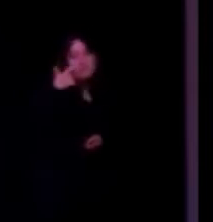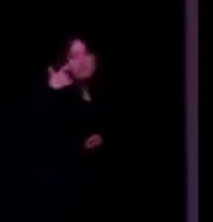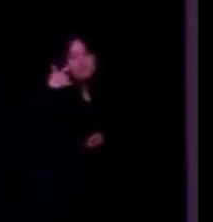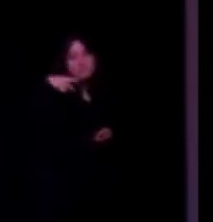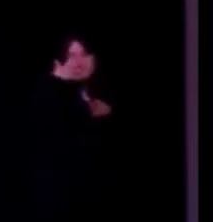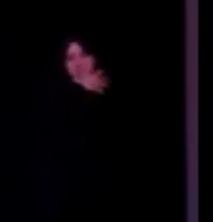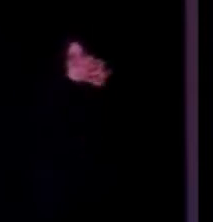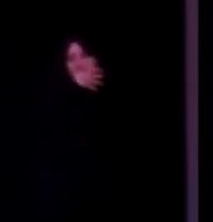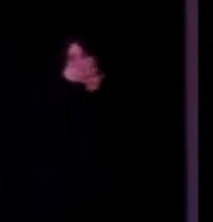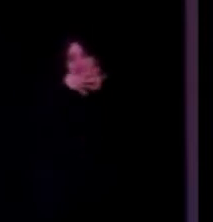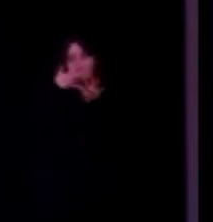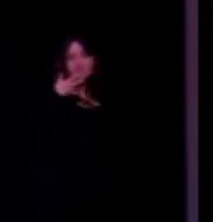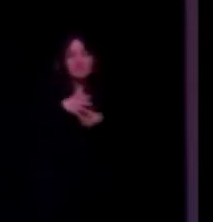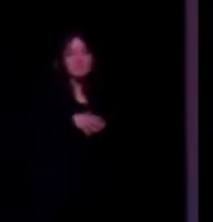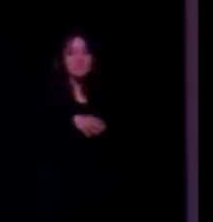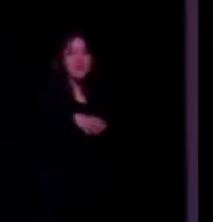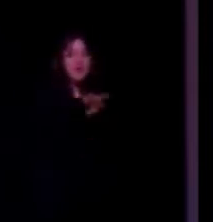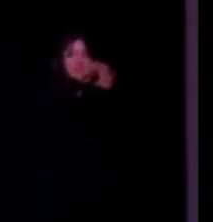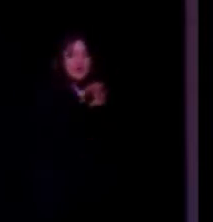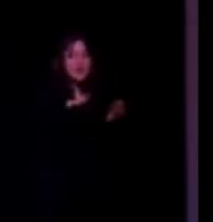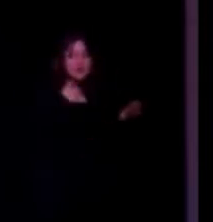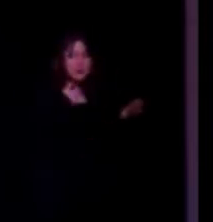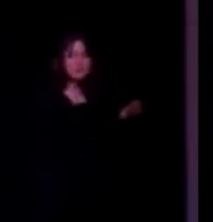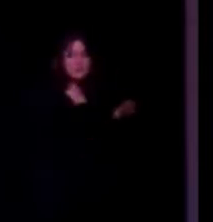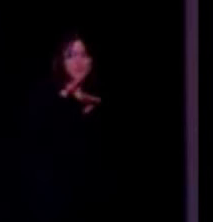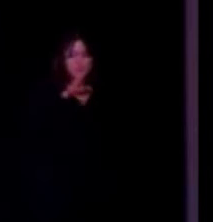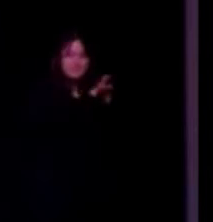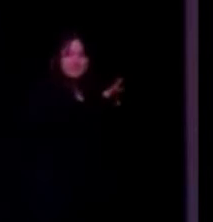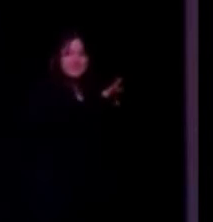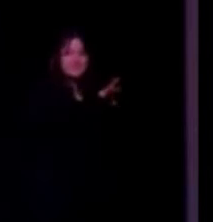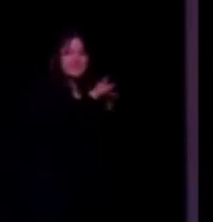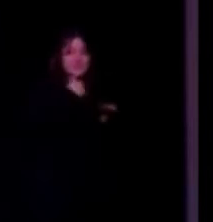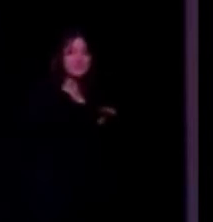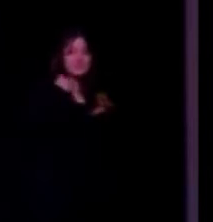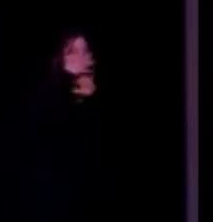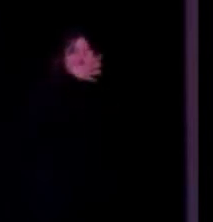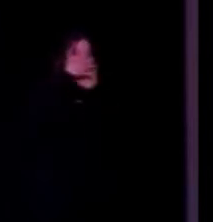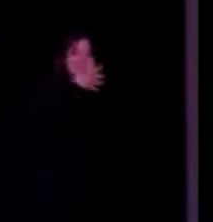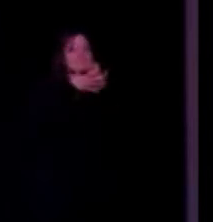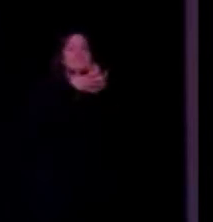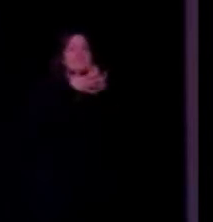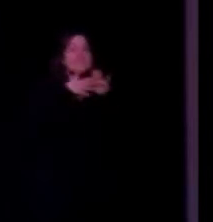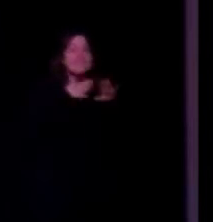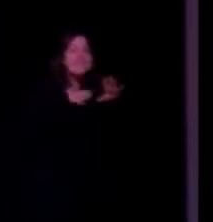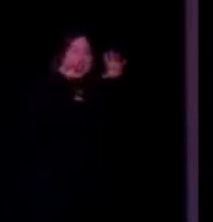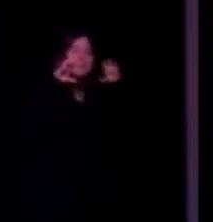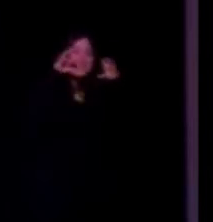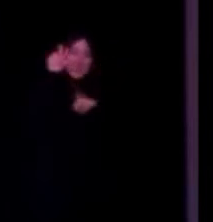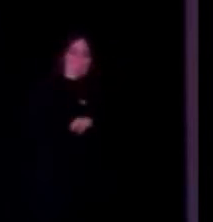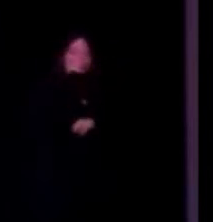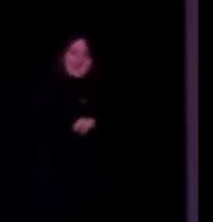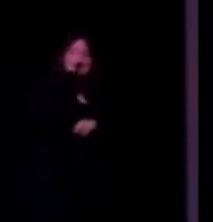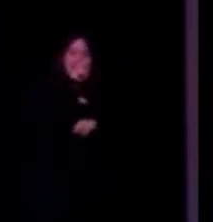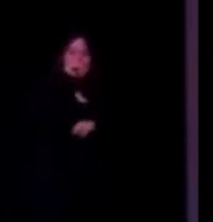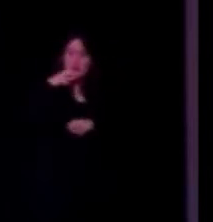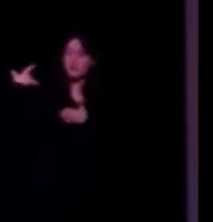de decidí hablar de mis aprendizajes a lo largo de 30 años desde el año 82